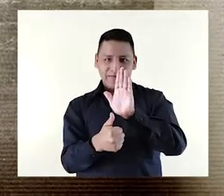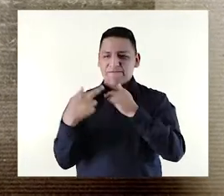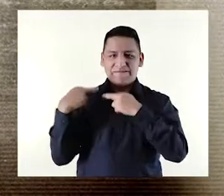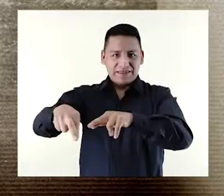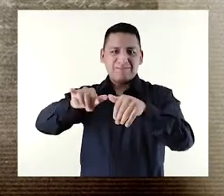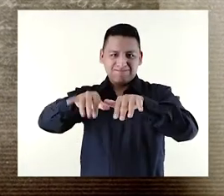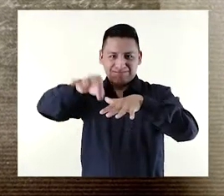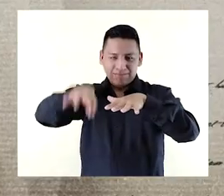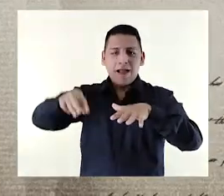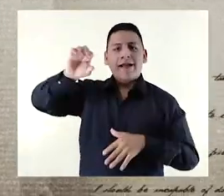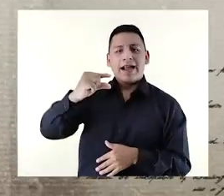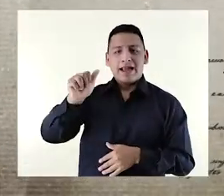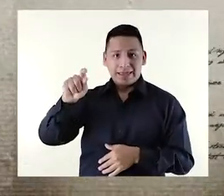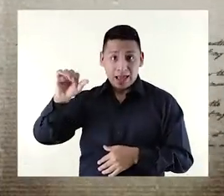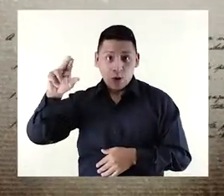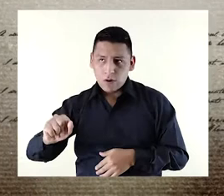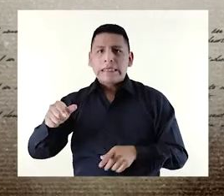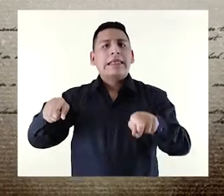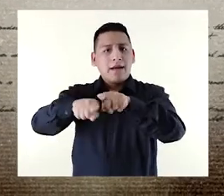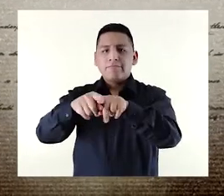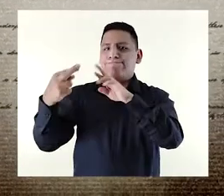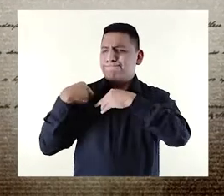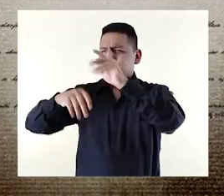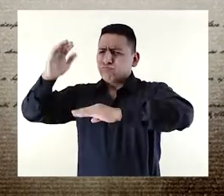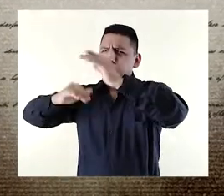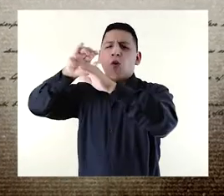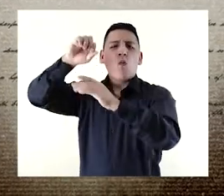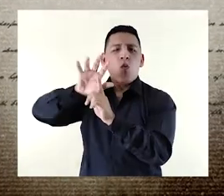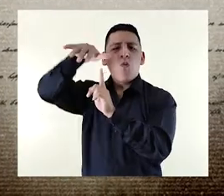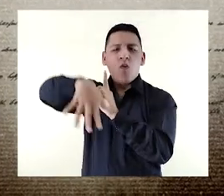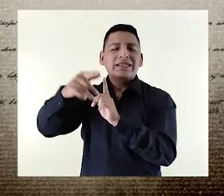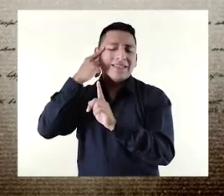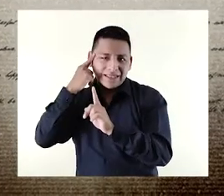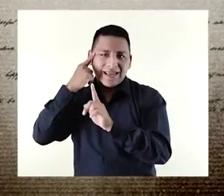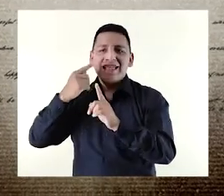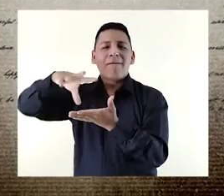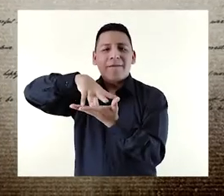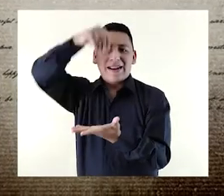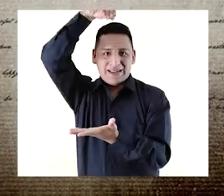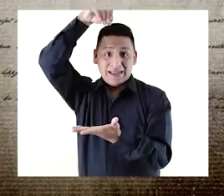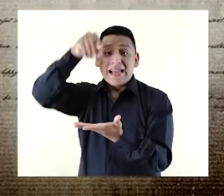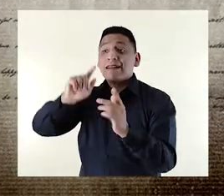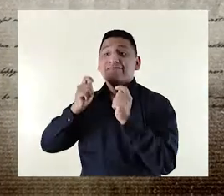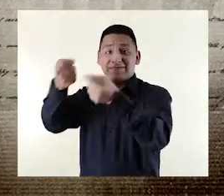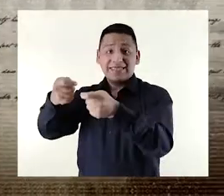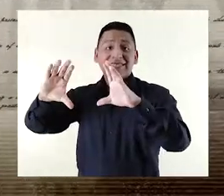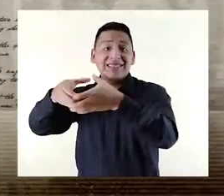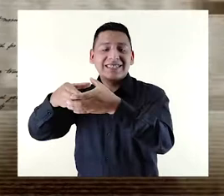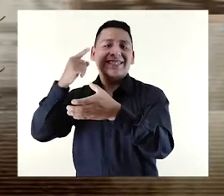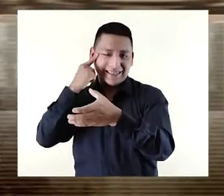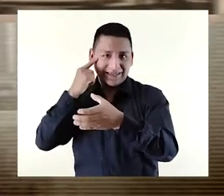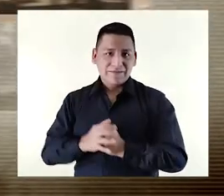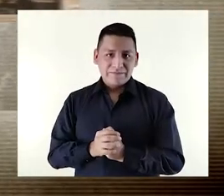el proyecto al milanés Gaetano Moretti, quien también realizó la fuente china del Parque de la Exposición, regalo de la colonia